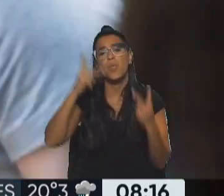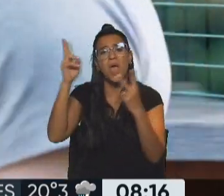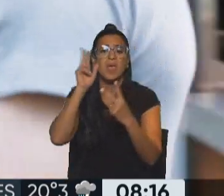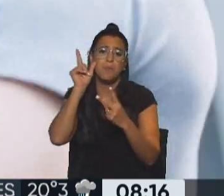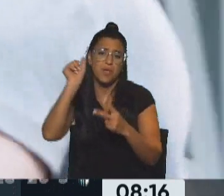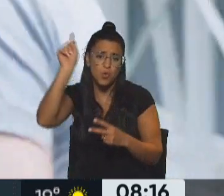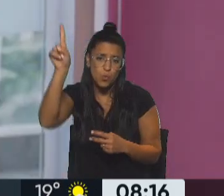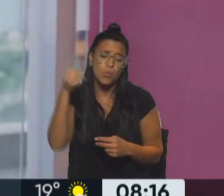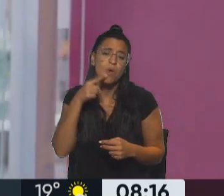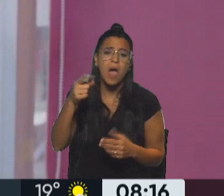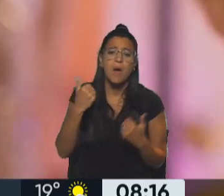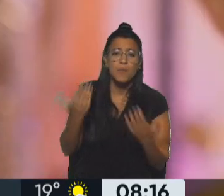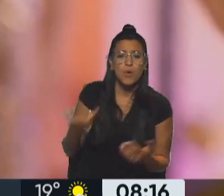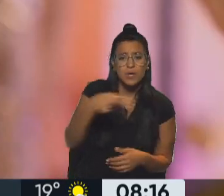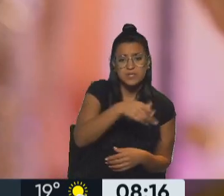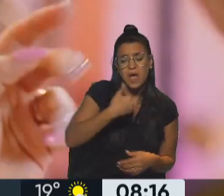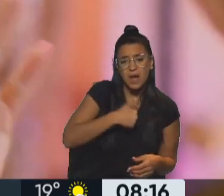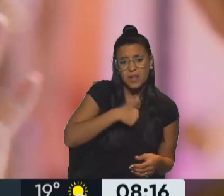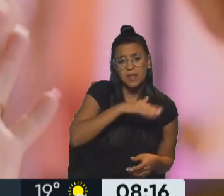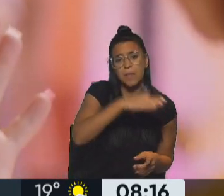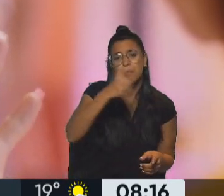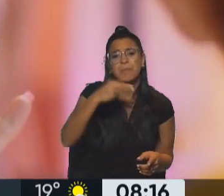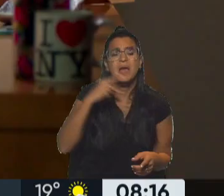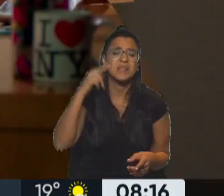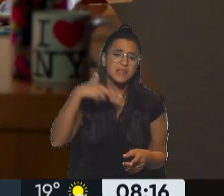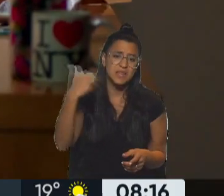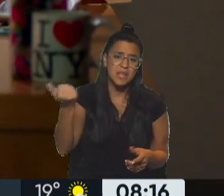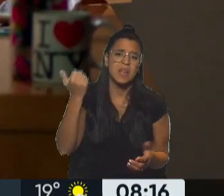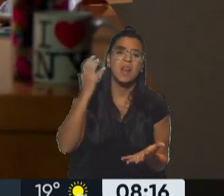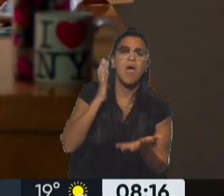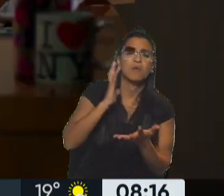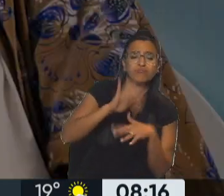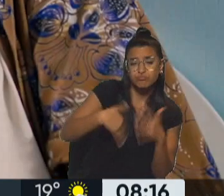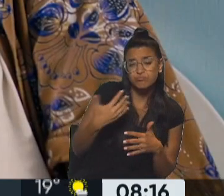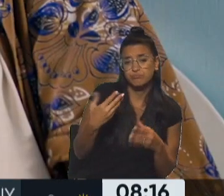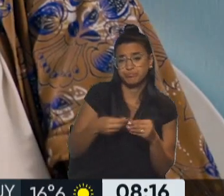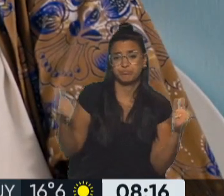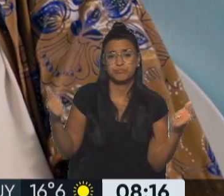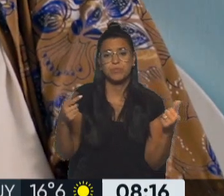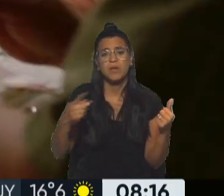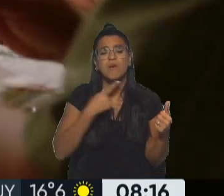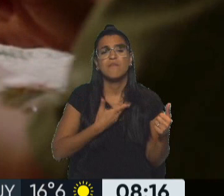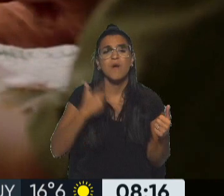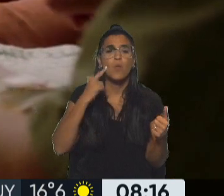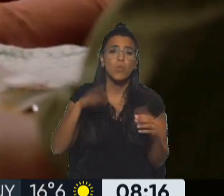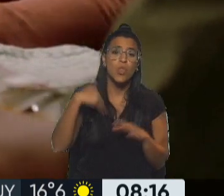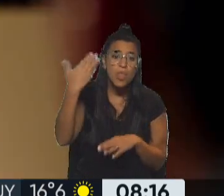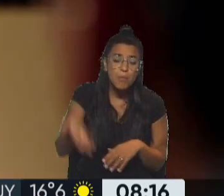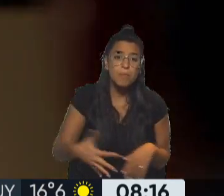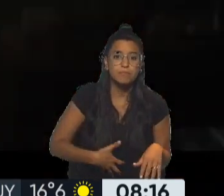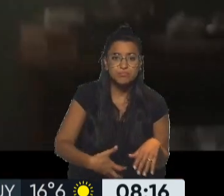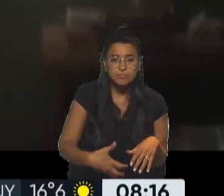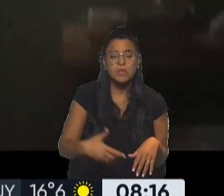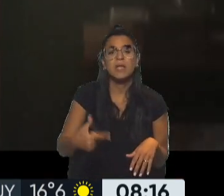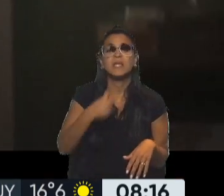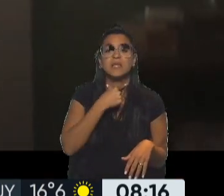y ellas deciden aprovechar al argentino. Martina tiene un encuentro fugaz con Facundo y desaparece de su vida. Facundo se entera más tarde que ella está embarazada y